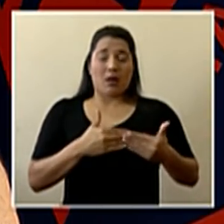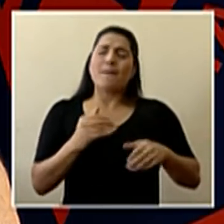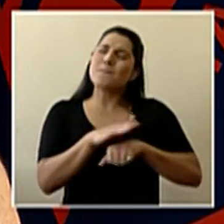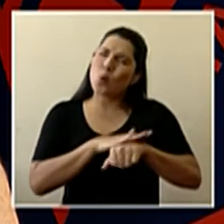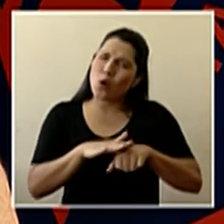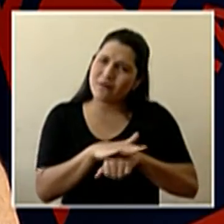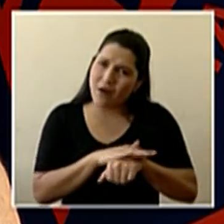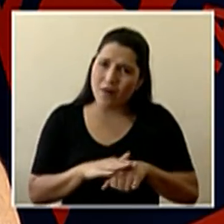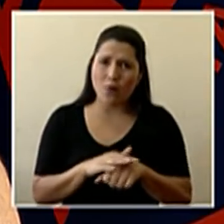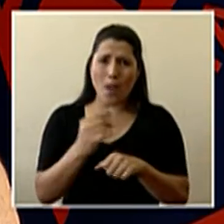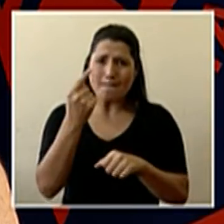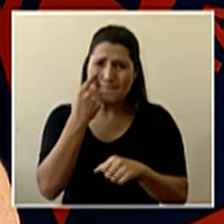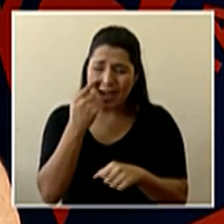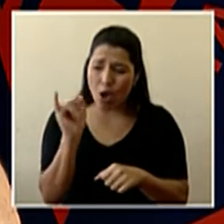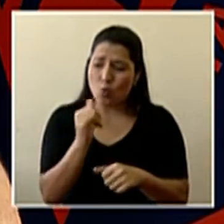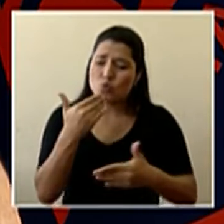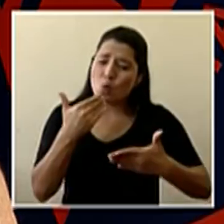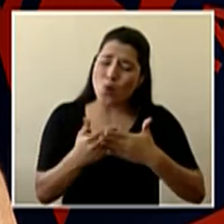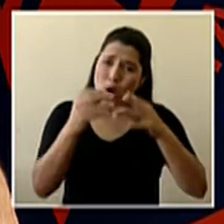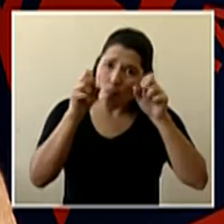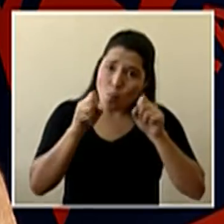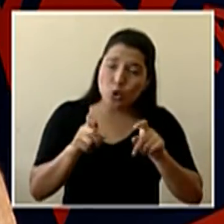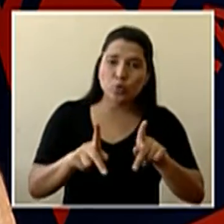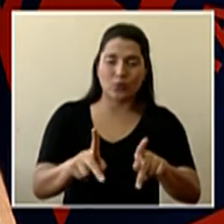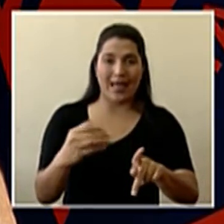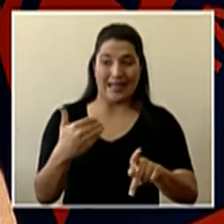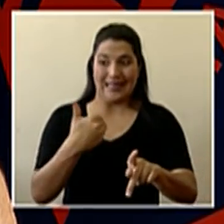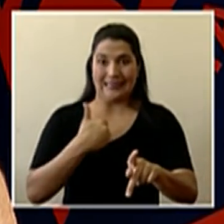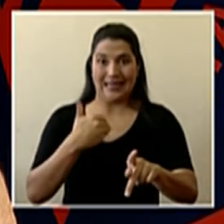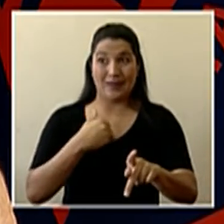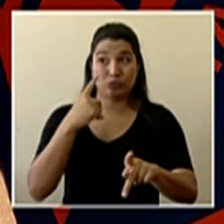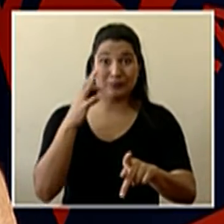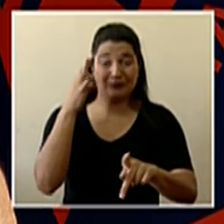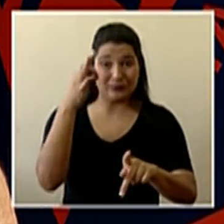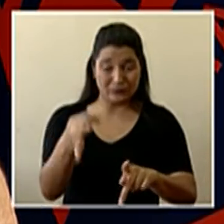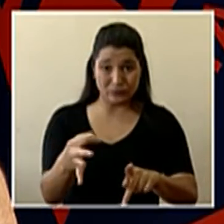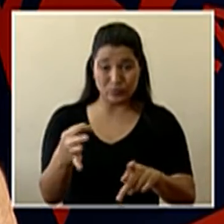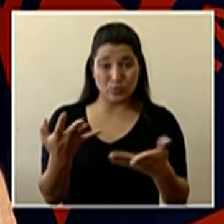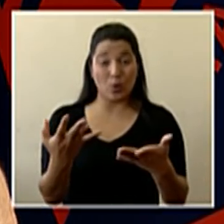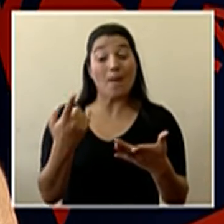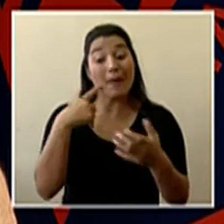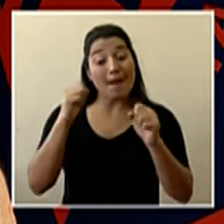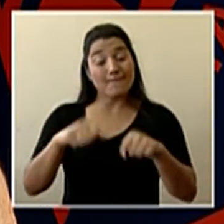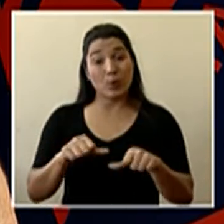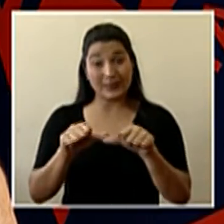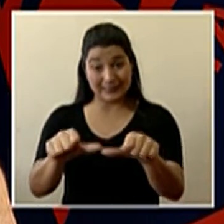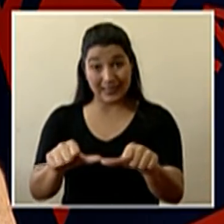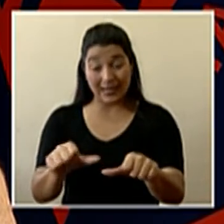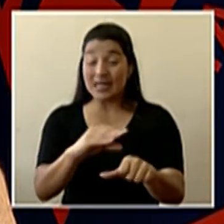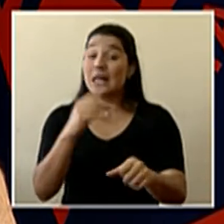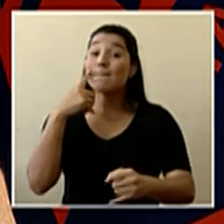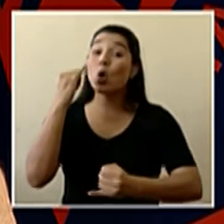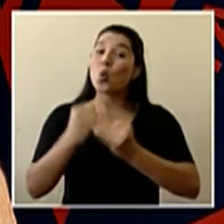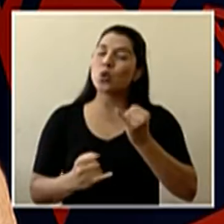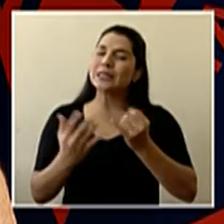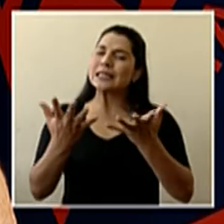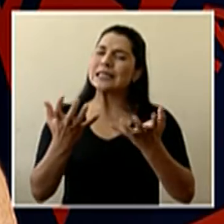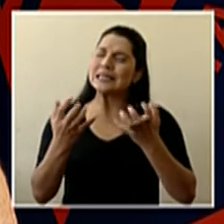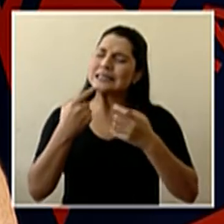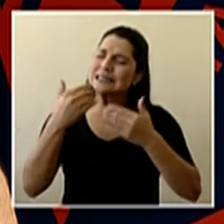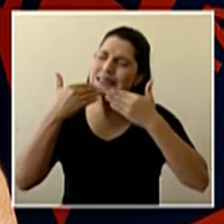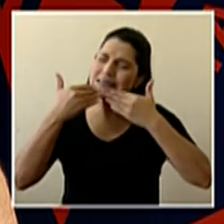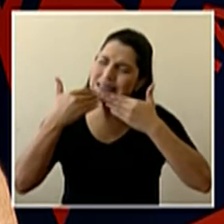una oportunidad histórica que tenemos, como lo ha dicho incontables veces el señor ministro, para salir adelante. Y por último, agradecerle